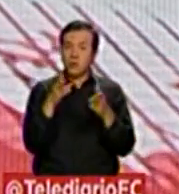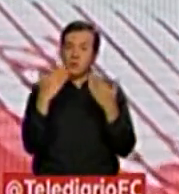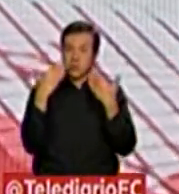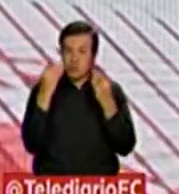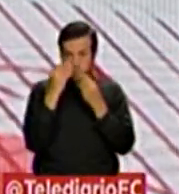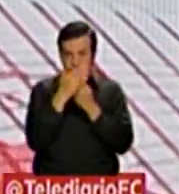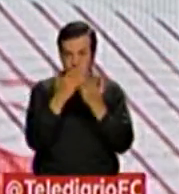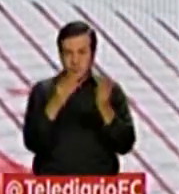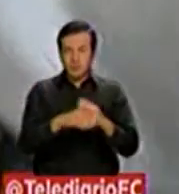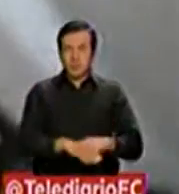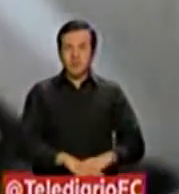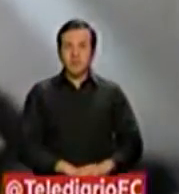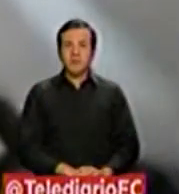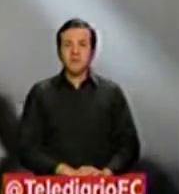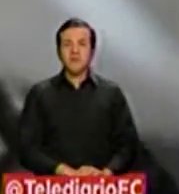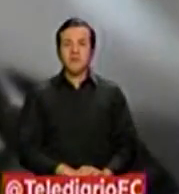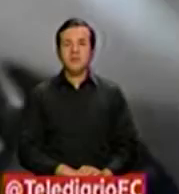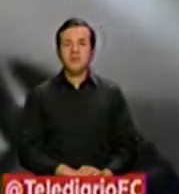Guayaquil.